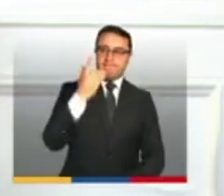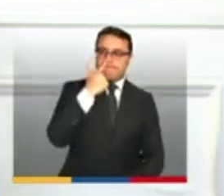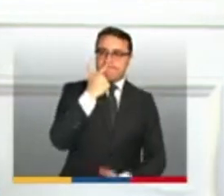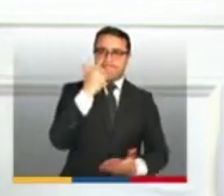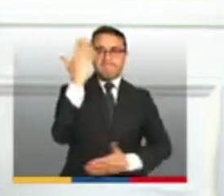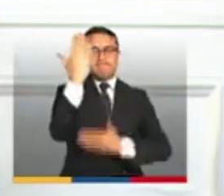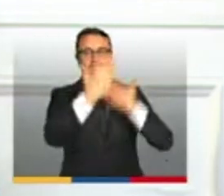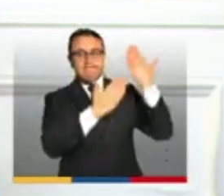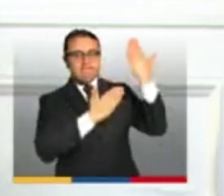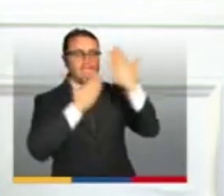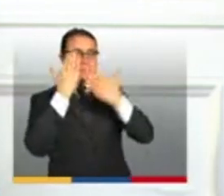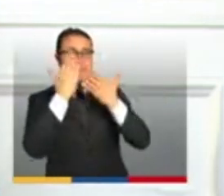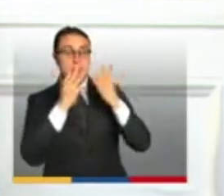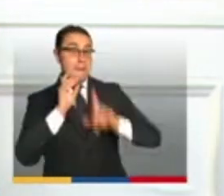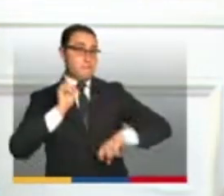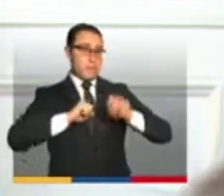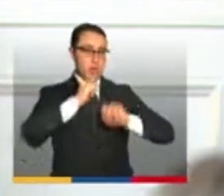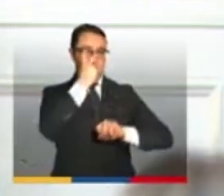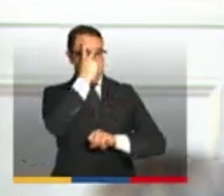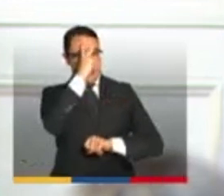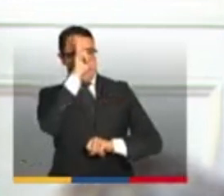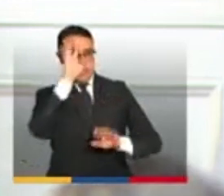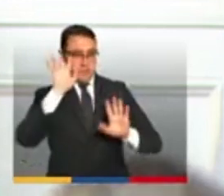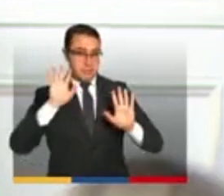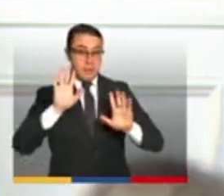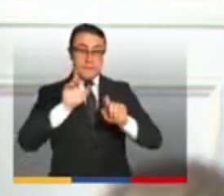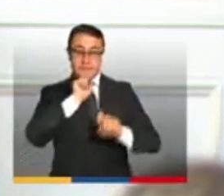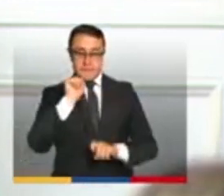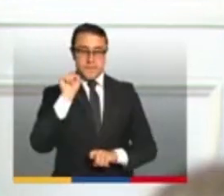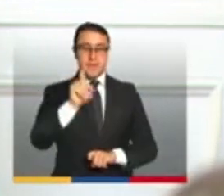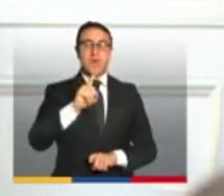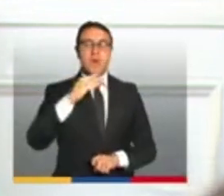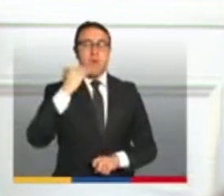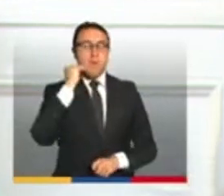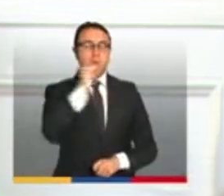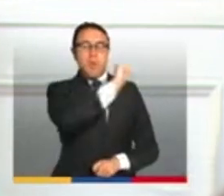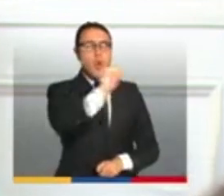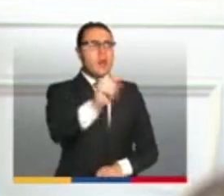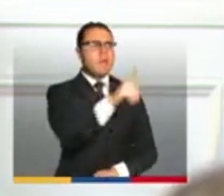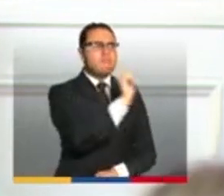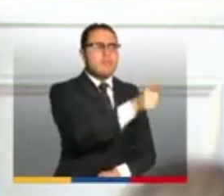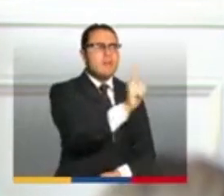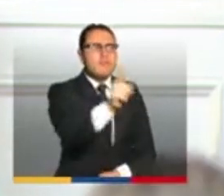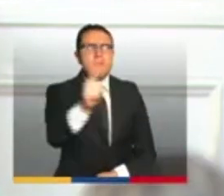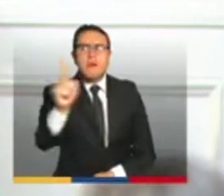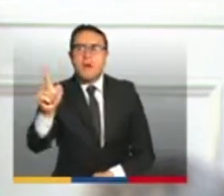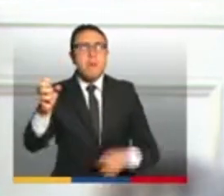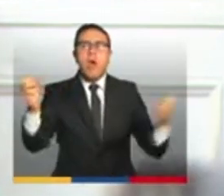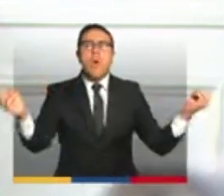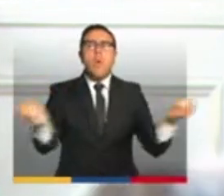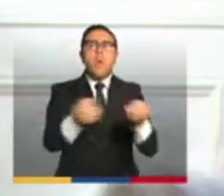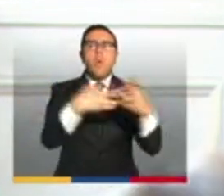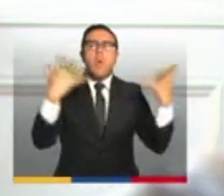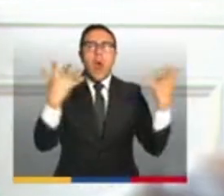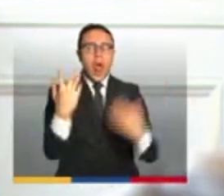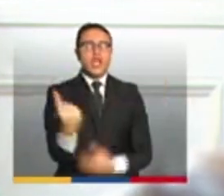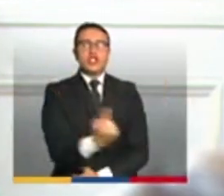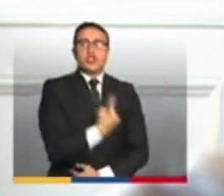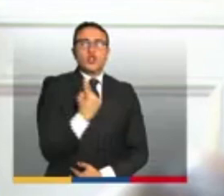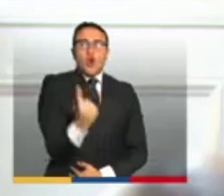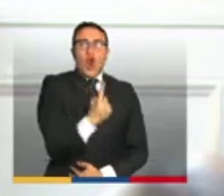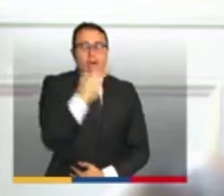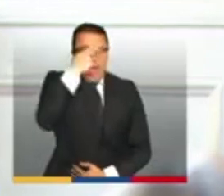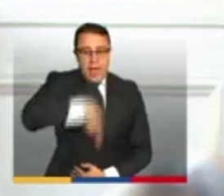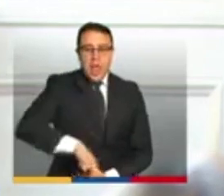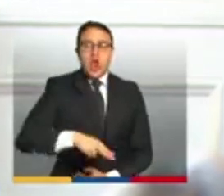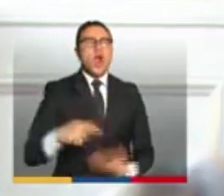¿cuántas mujeres están en esa condición? Estas de mamás solas, madres